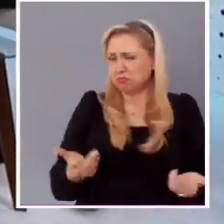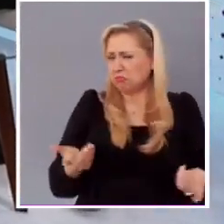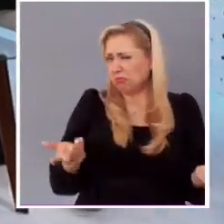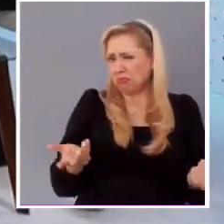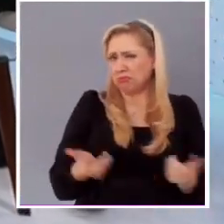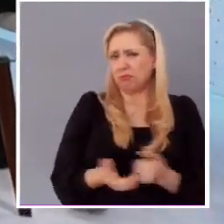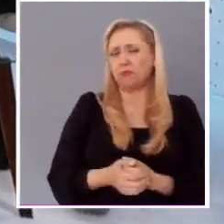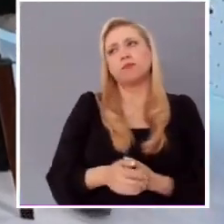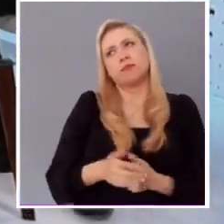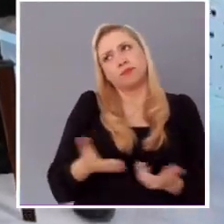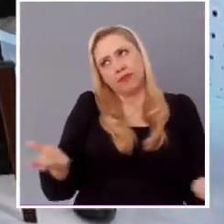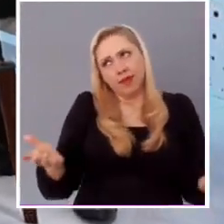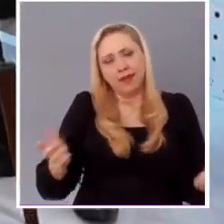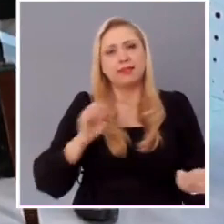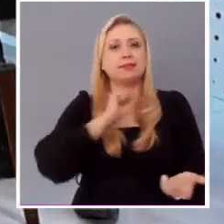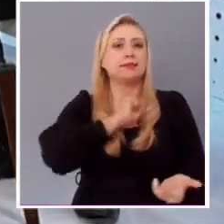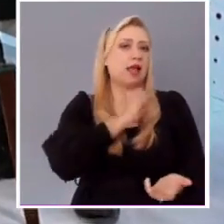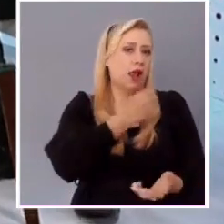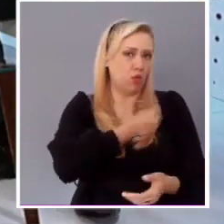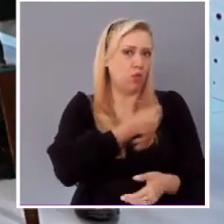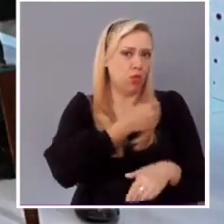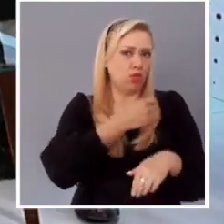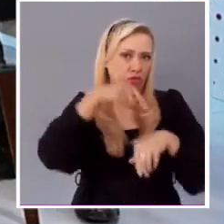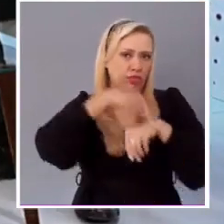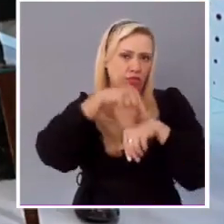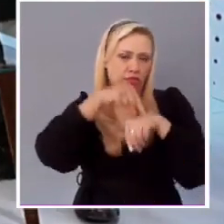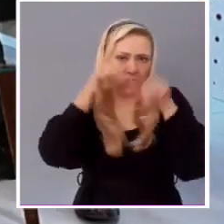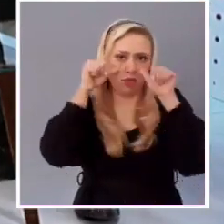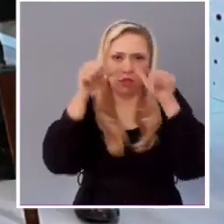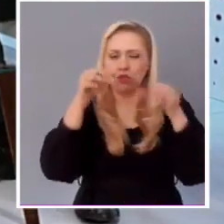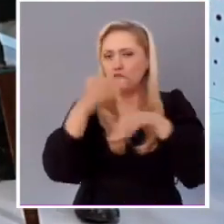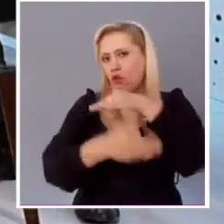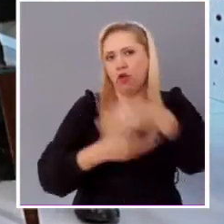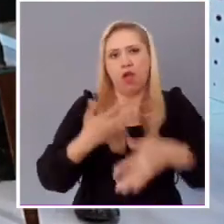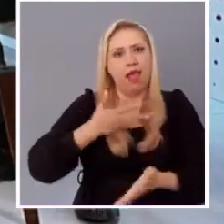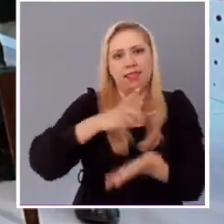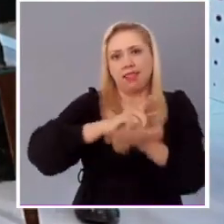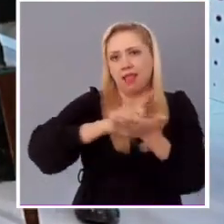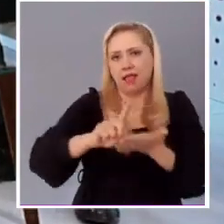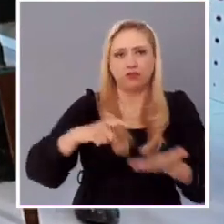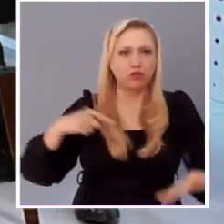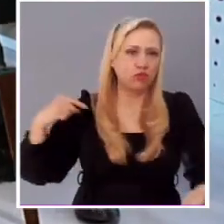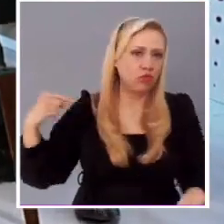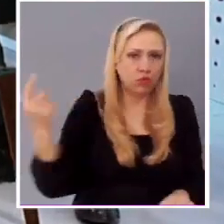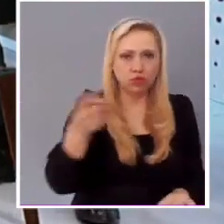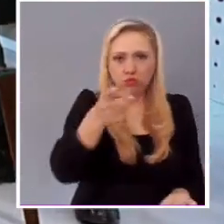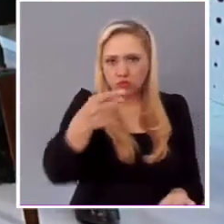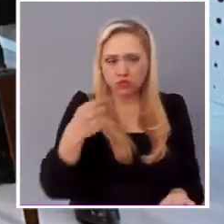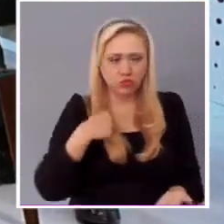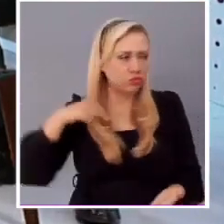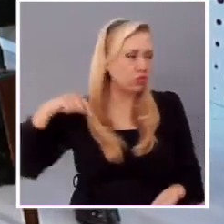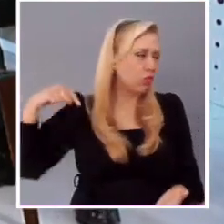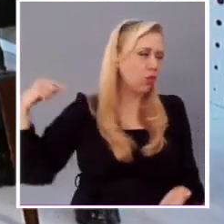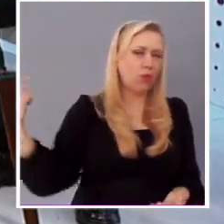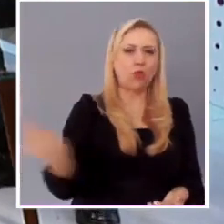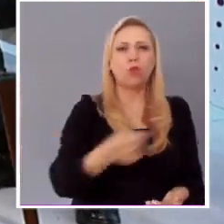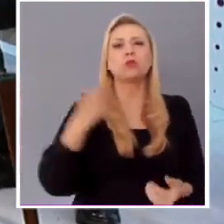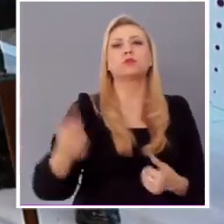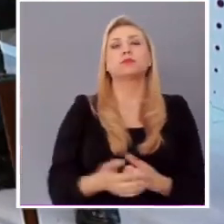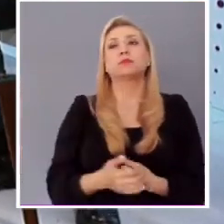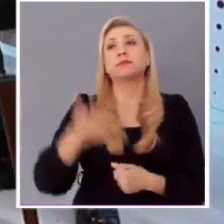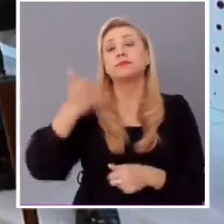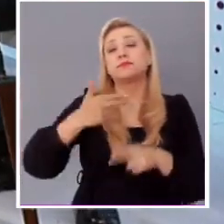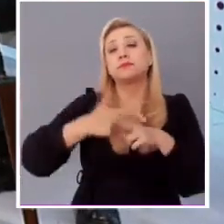tenemos todas y todos los mexicanos, todas las personas tenemos este derecho a acceder a la salud y esto incluye nuestro derecho a la